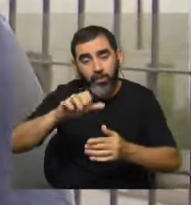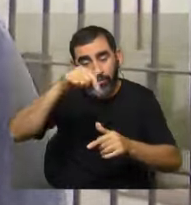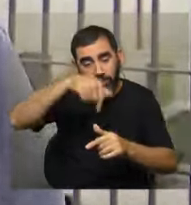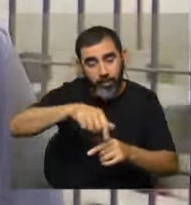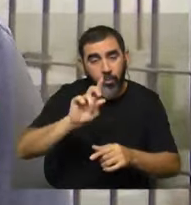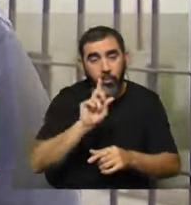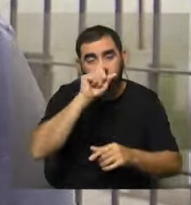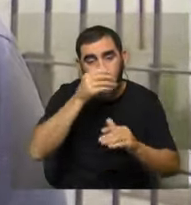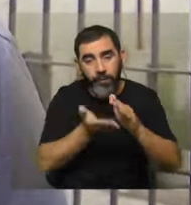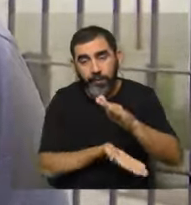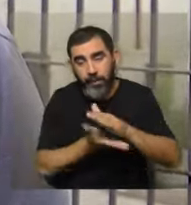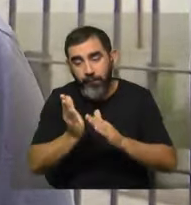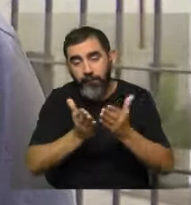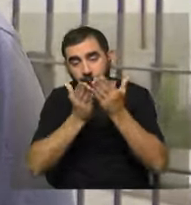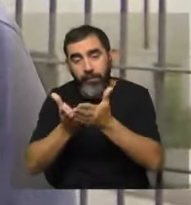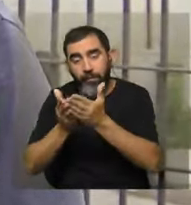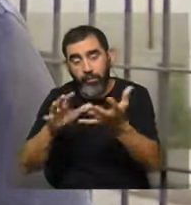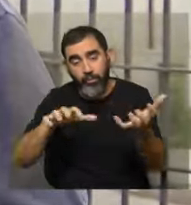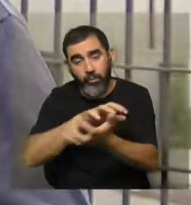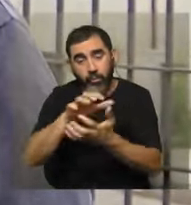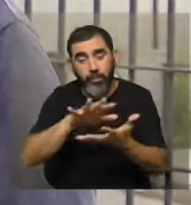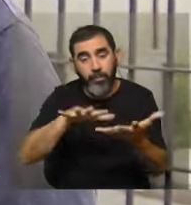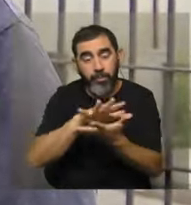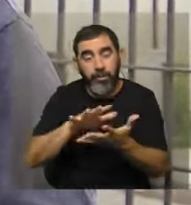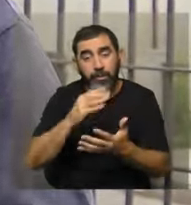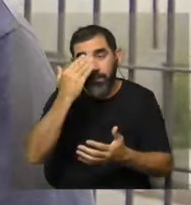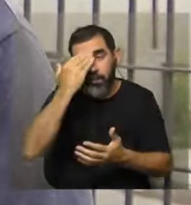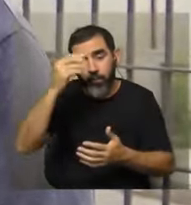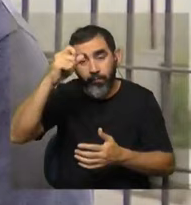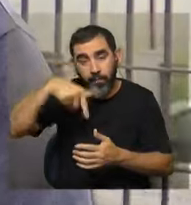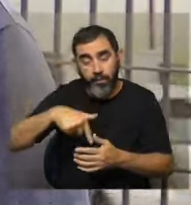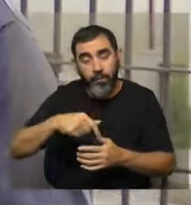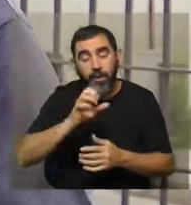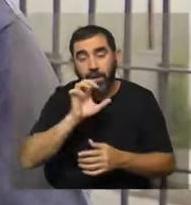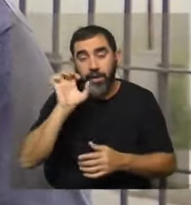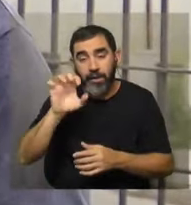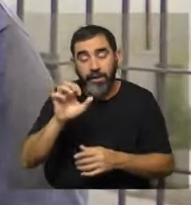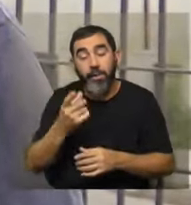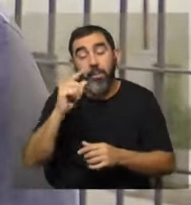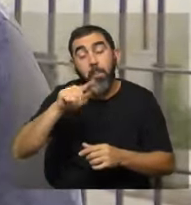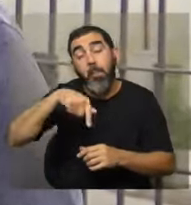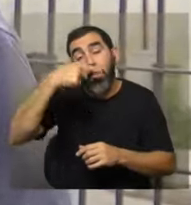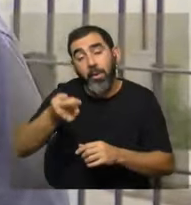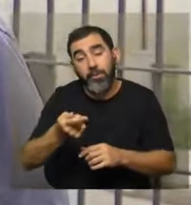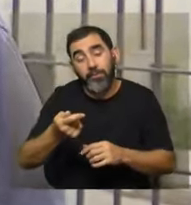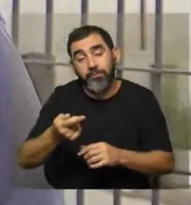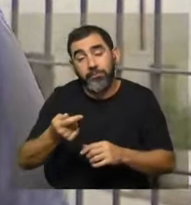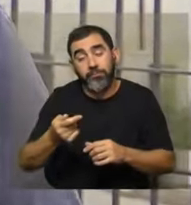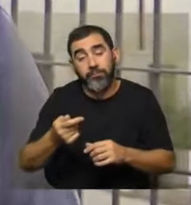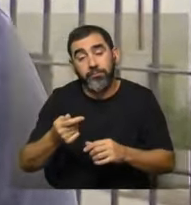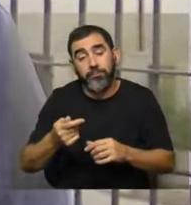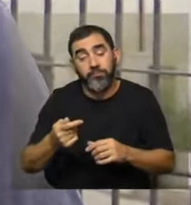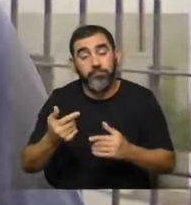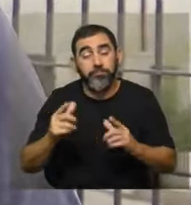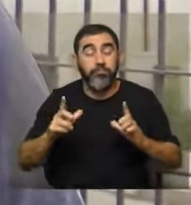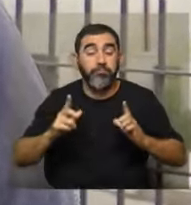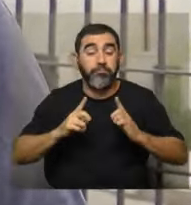el puerto Montevideo y es una situación muy compleja la visión del frente amplio es una visión crítica pero mañana vamos a tener una una posición